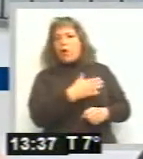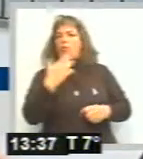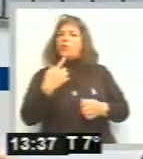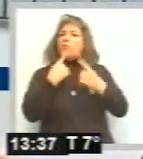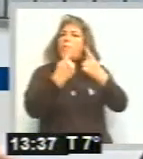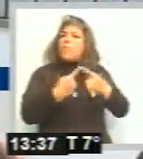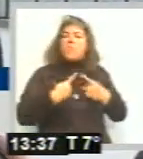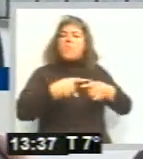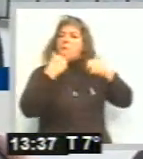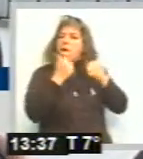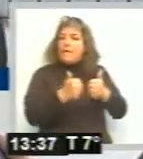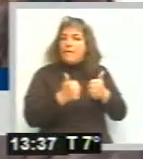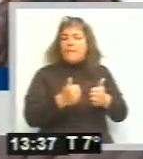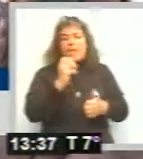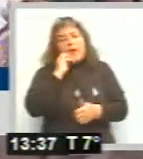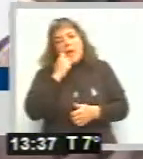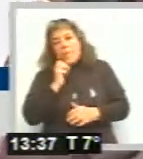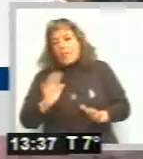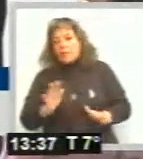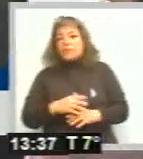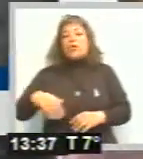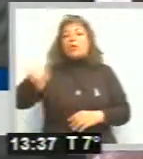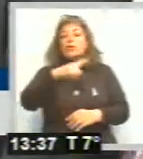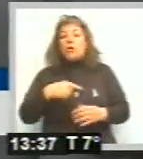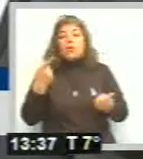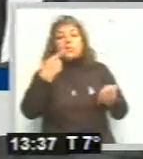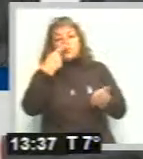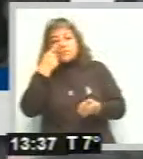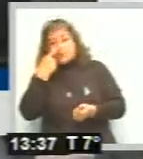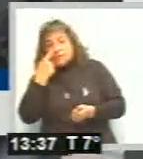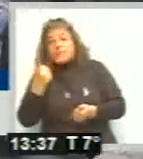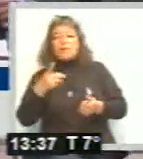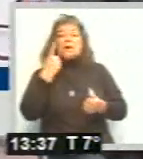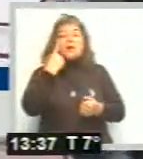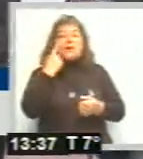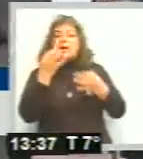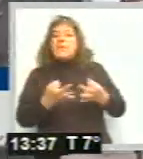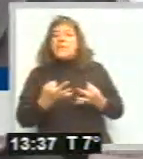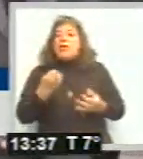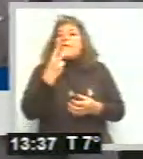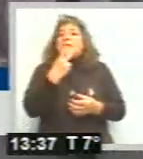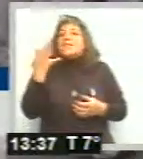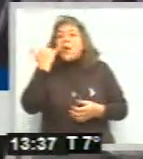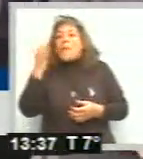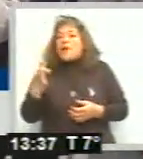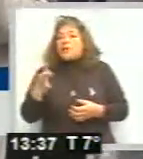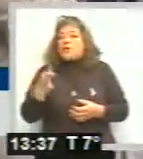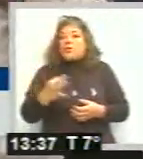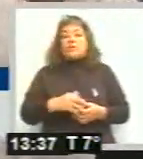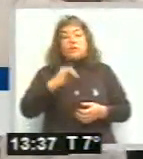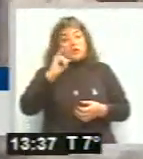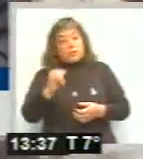supuesto, favorablemente. Hermoso. Todos interiorizaron sobre lo que pasó el 25 de mayo. Lo que ocurre siempre, ¿no? A